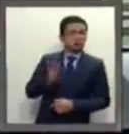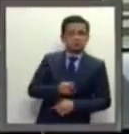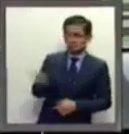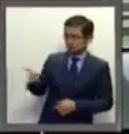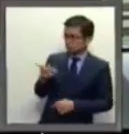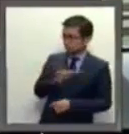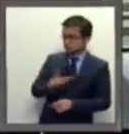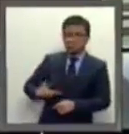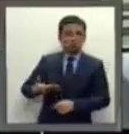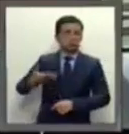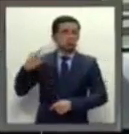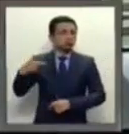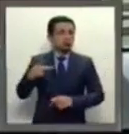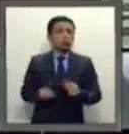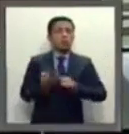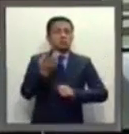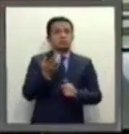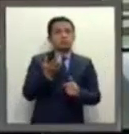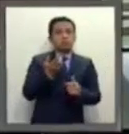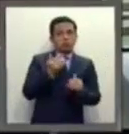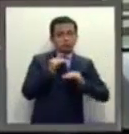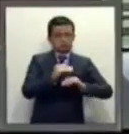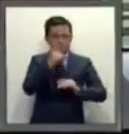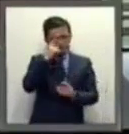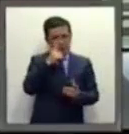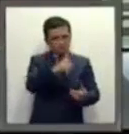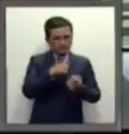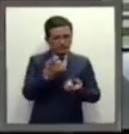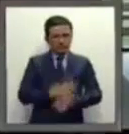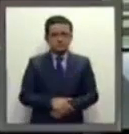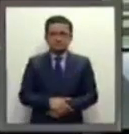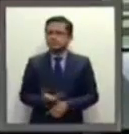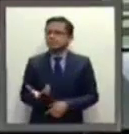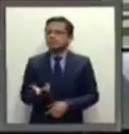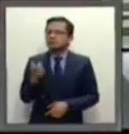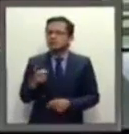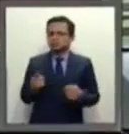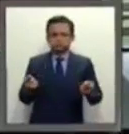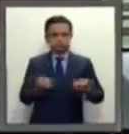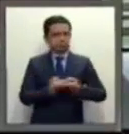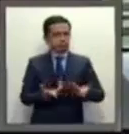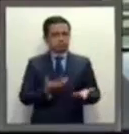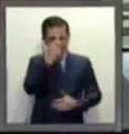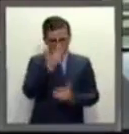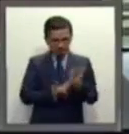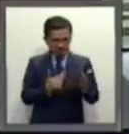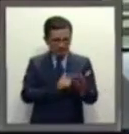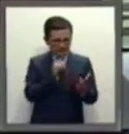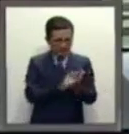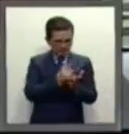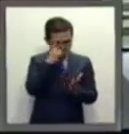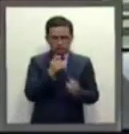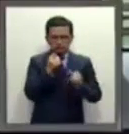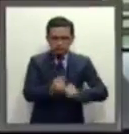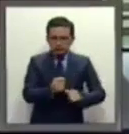las cuotas de aprovechamientos. Se viola un principio de certeza, un principio de seguridad jurídica